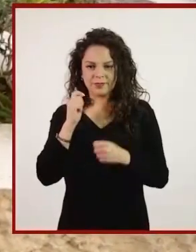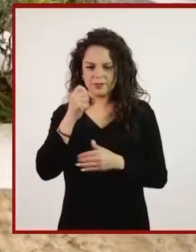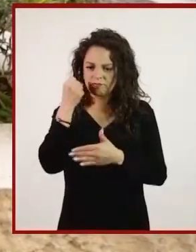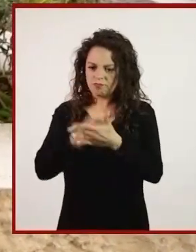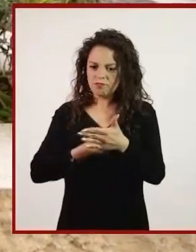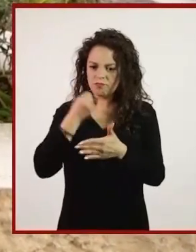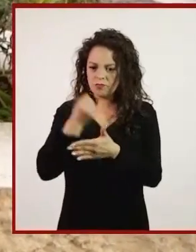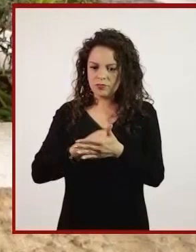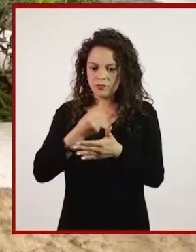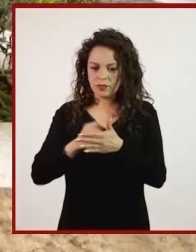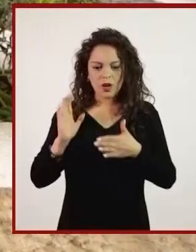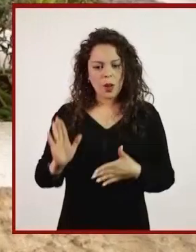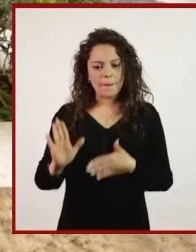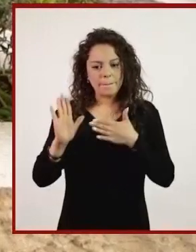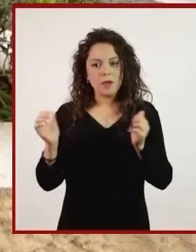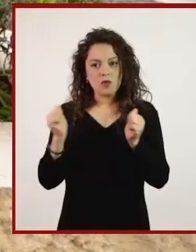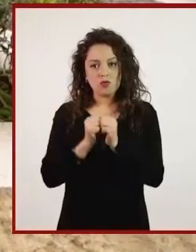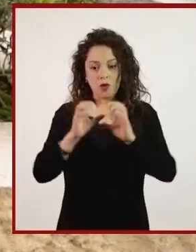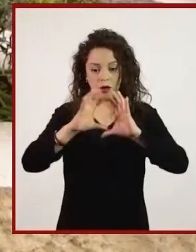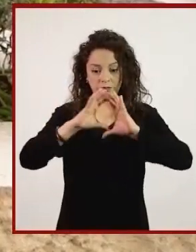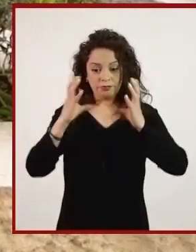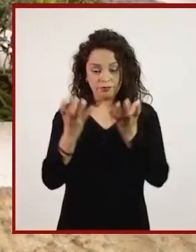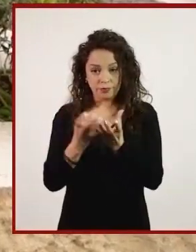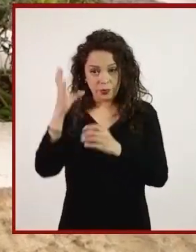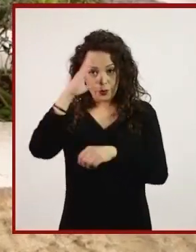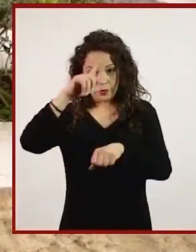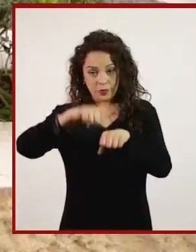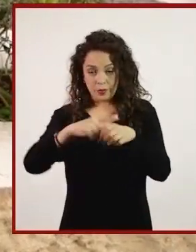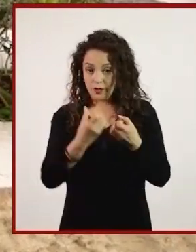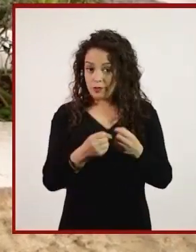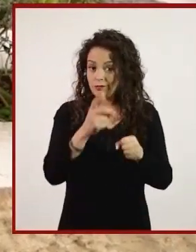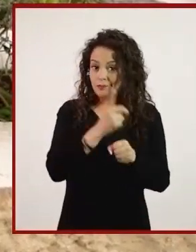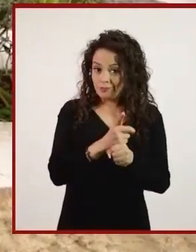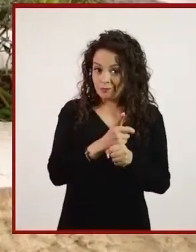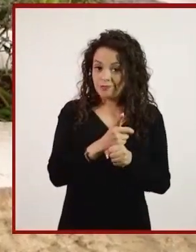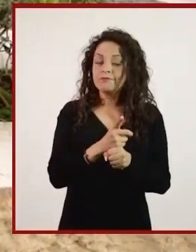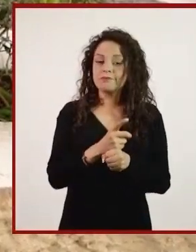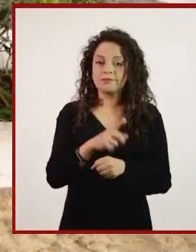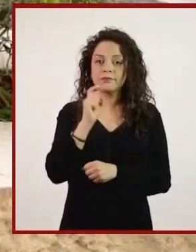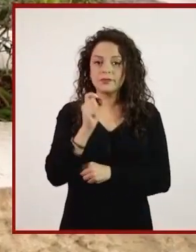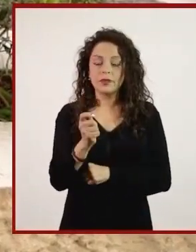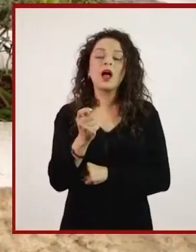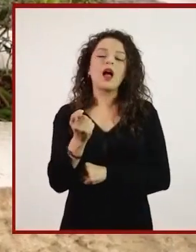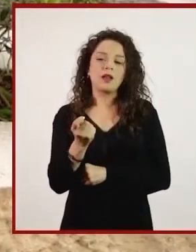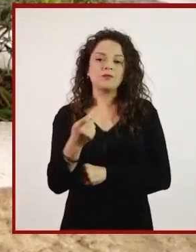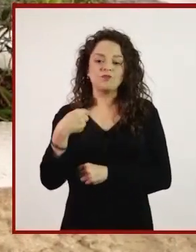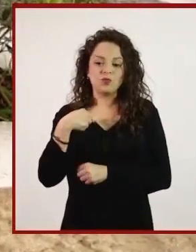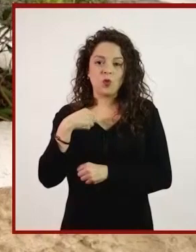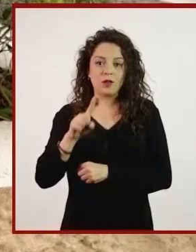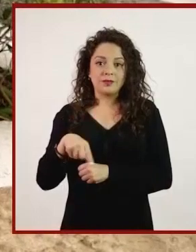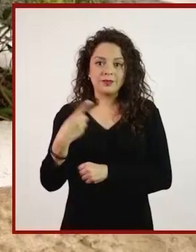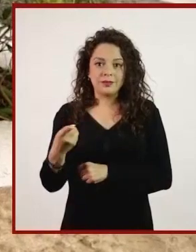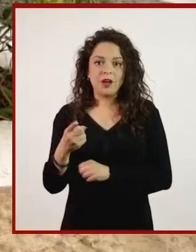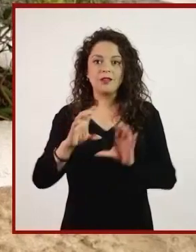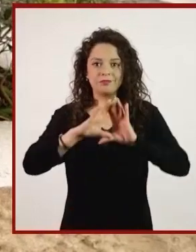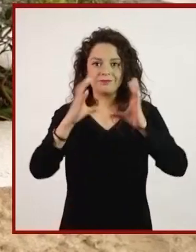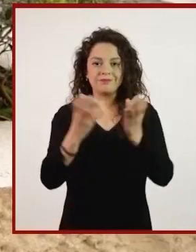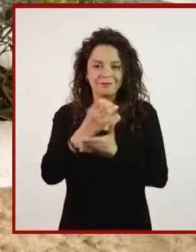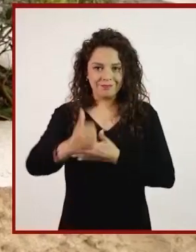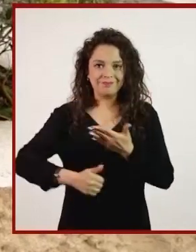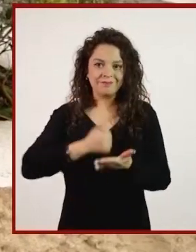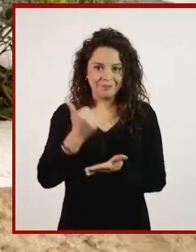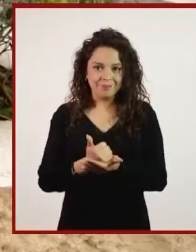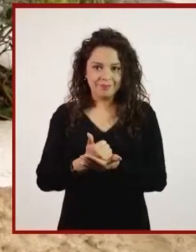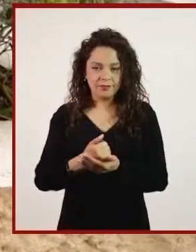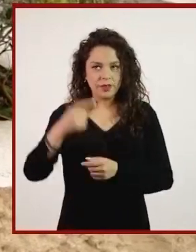Así terminamos Jóvenes en TV, donde además dimensionamos la lucha y el compromiso con el planeta, la cultura y la sociedad